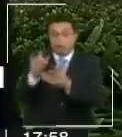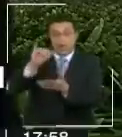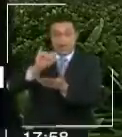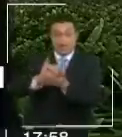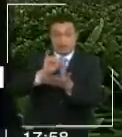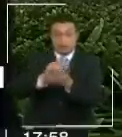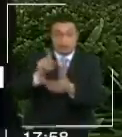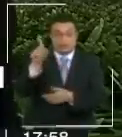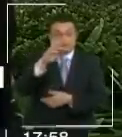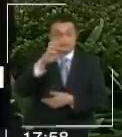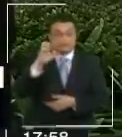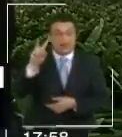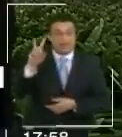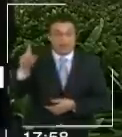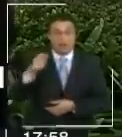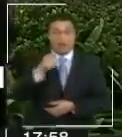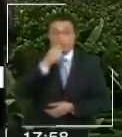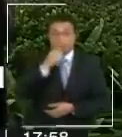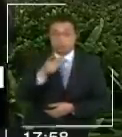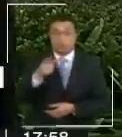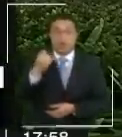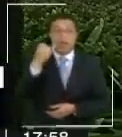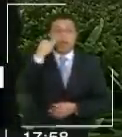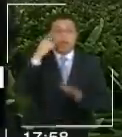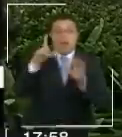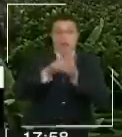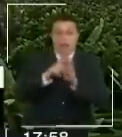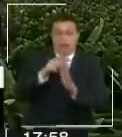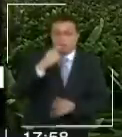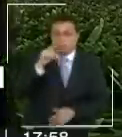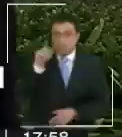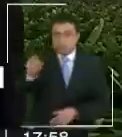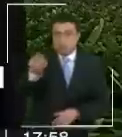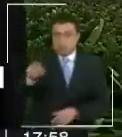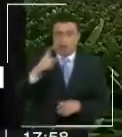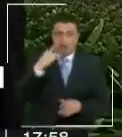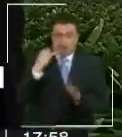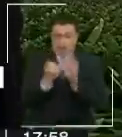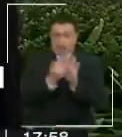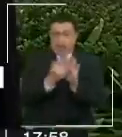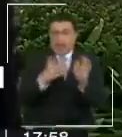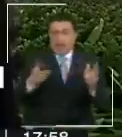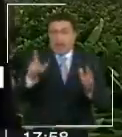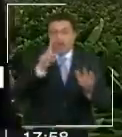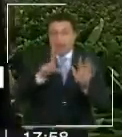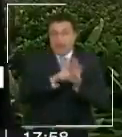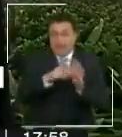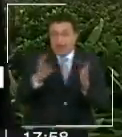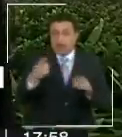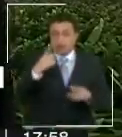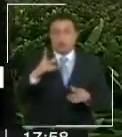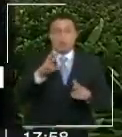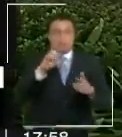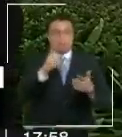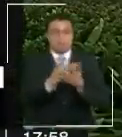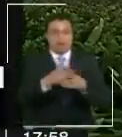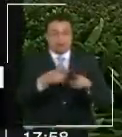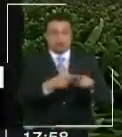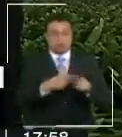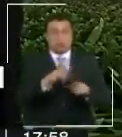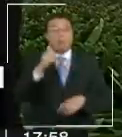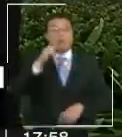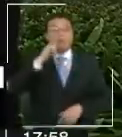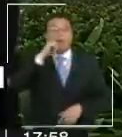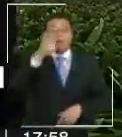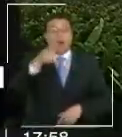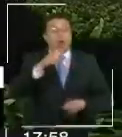instituciones como el CERVEL y la acusa de actuar ilegalmente, arbitrariamente, está poniendo en riesgo la paz social. Porque mañana